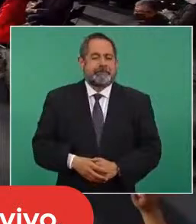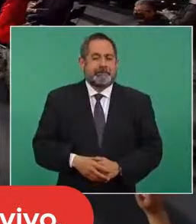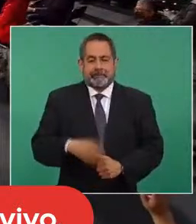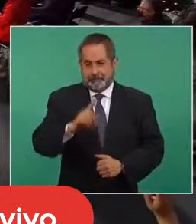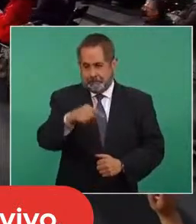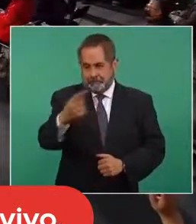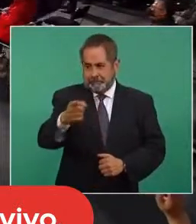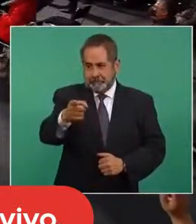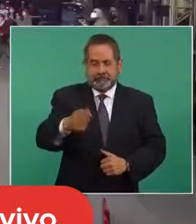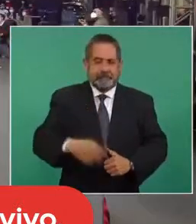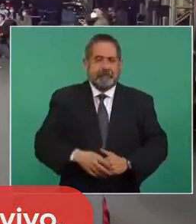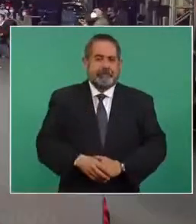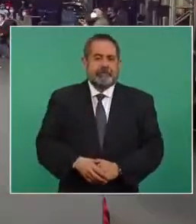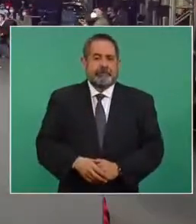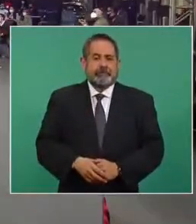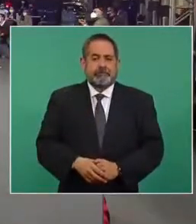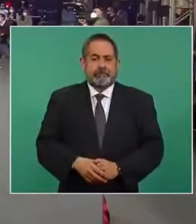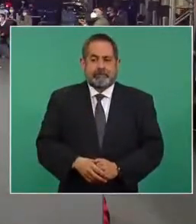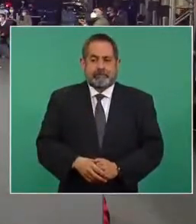quedamos con ella.